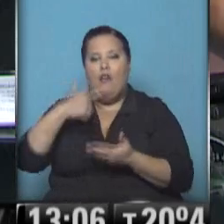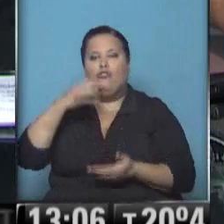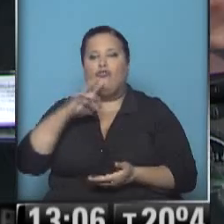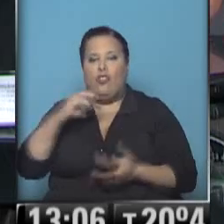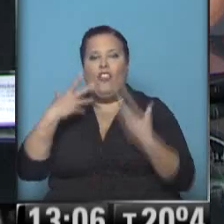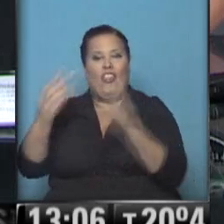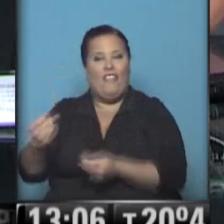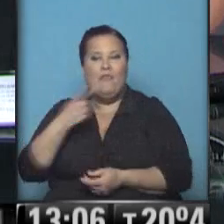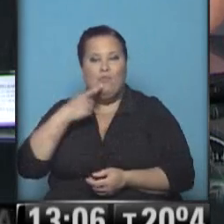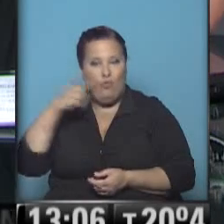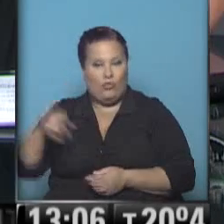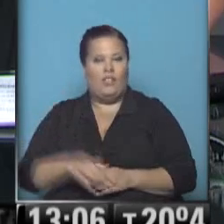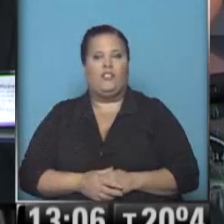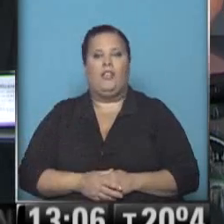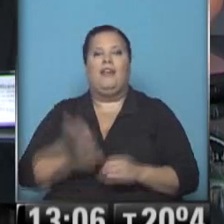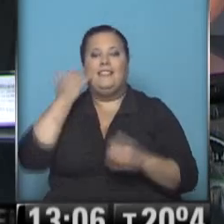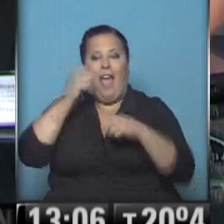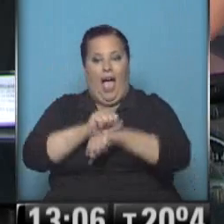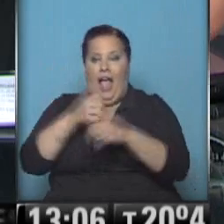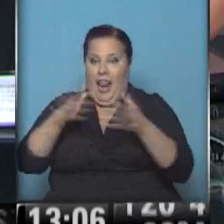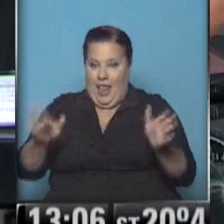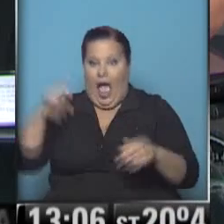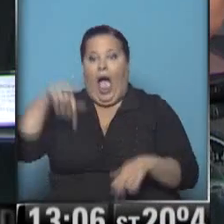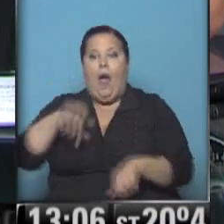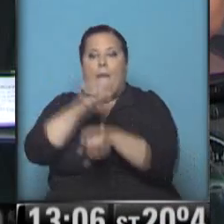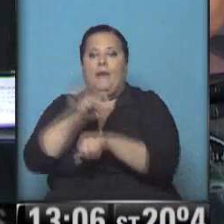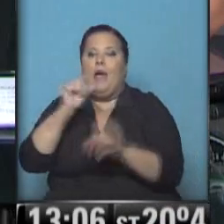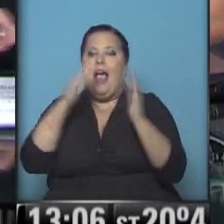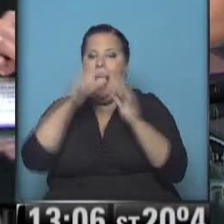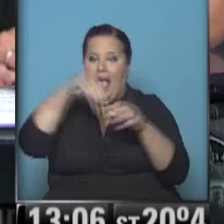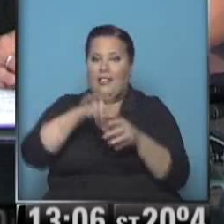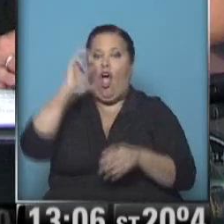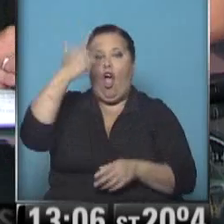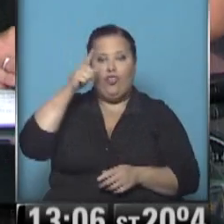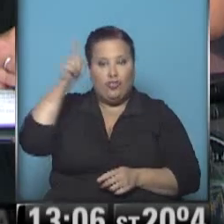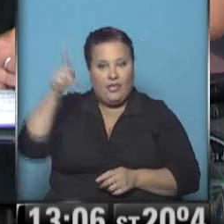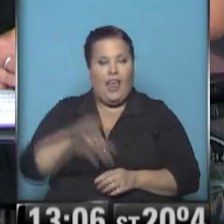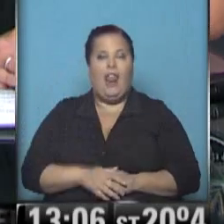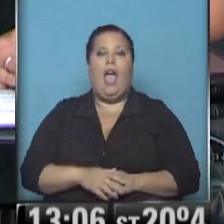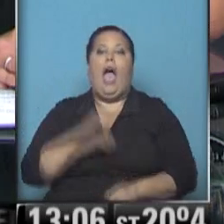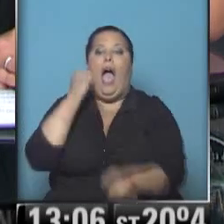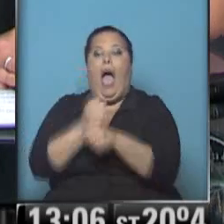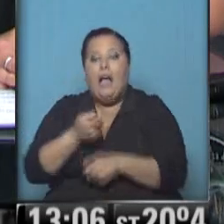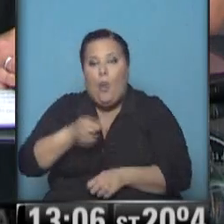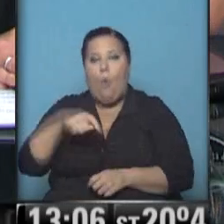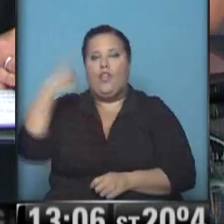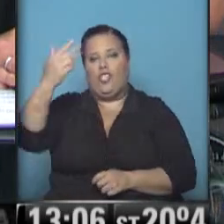abogado defensor de Kevin Hoistacher, liberado entonces ahora con prisión domiciliaria en un hotel de San Petersburgo hasta el juicio el próximo 15 de octubre.